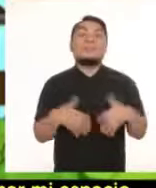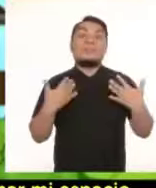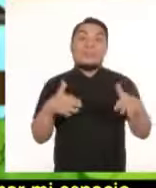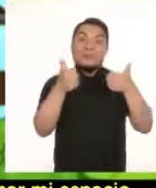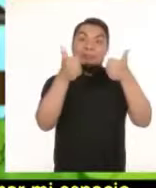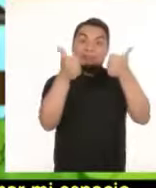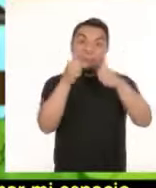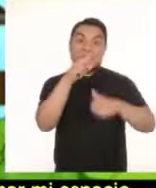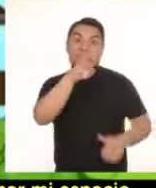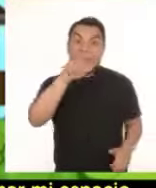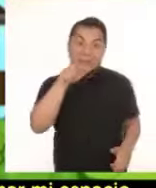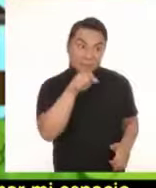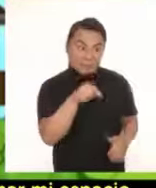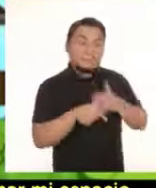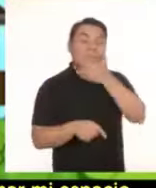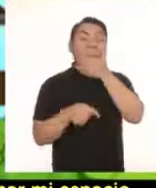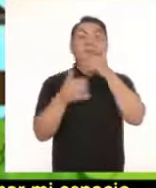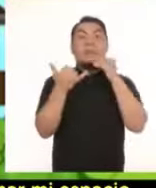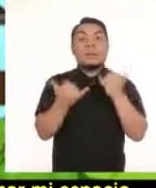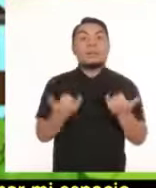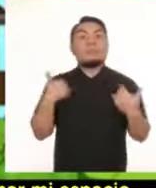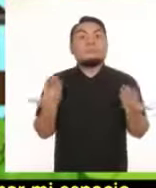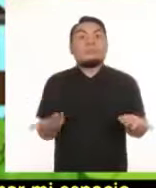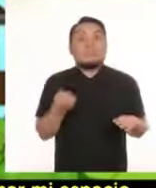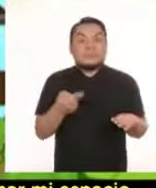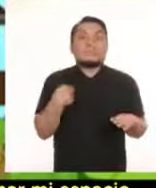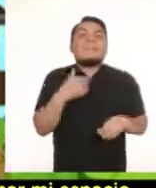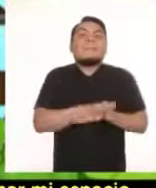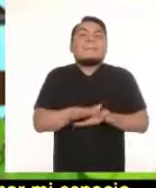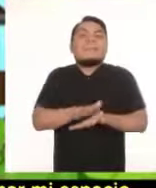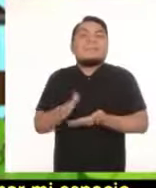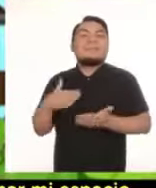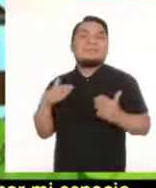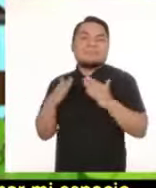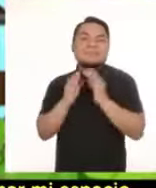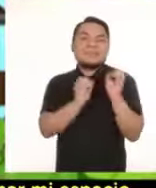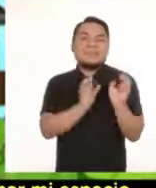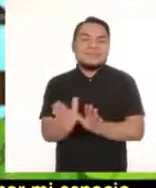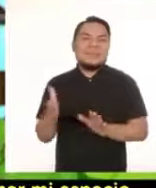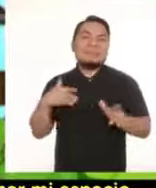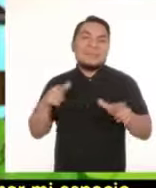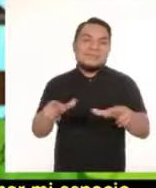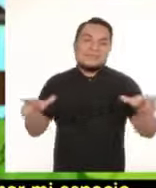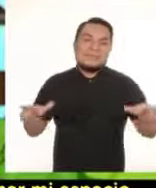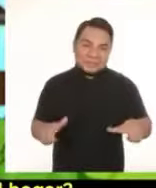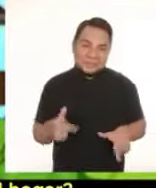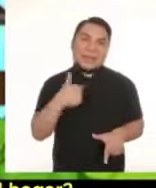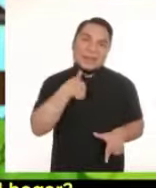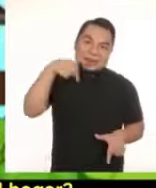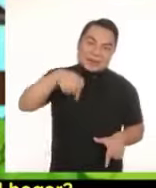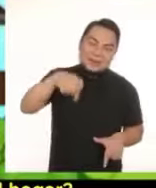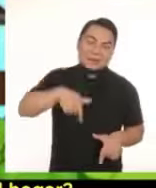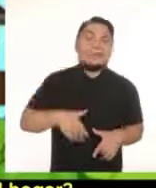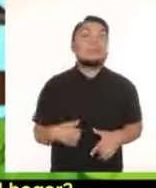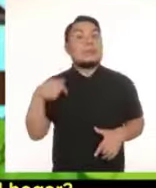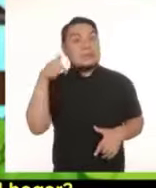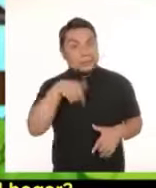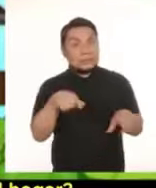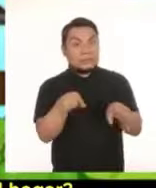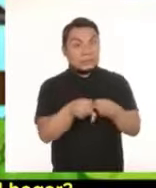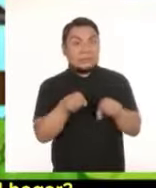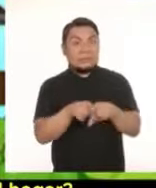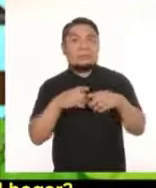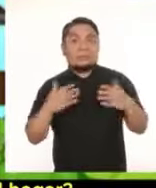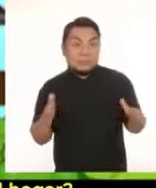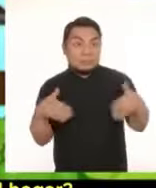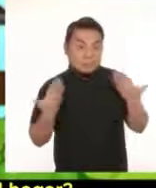bueno Raquel! Hoy me tocó limpiar y ordenar mi espacio. ¿Eso también se considera